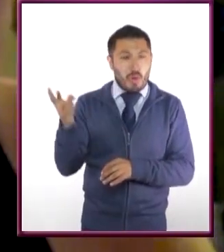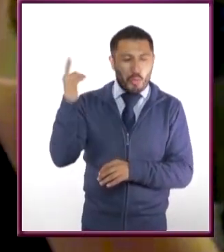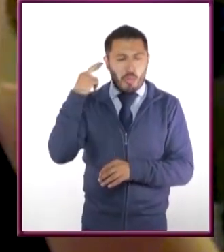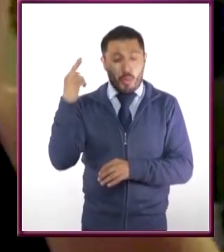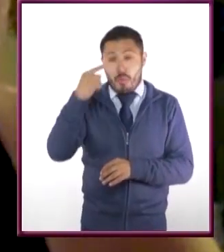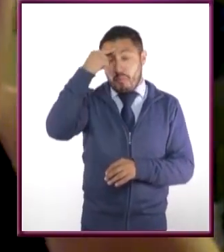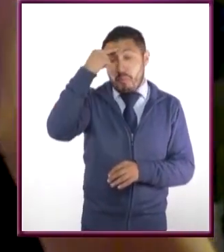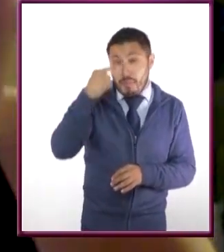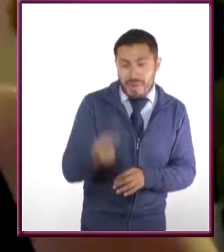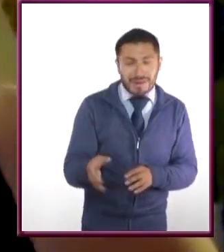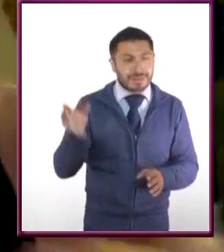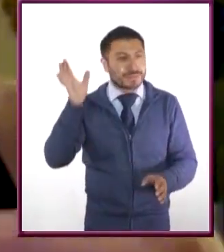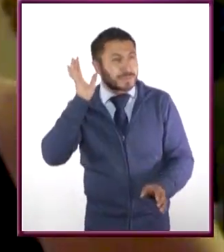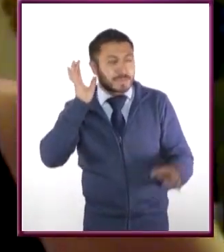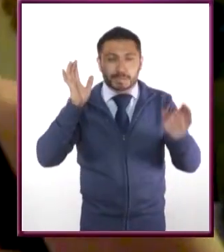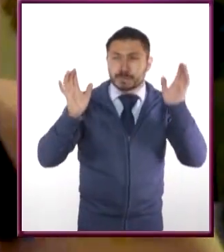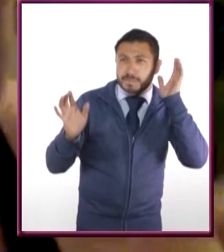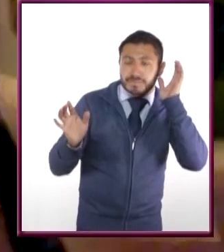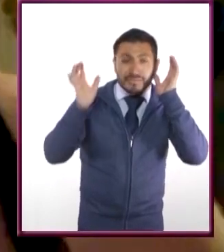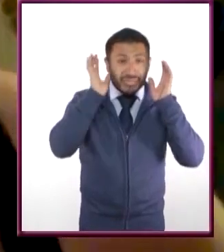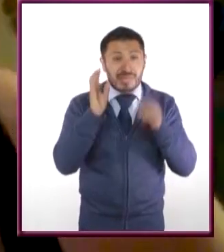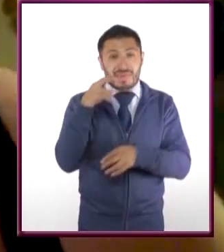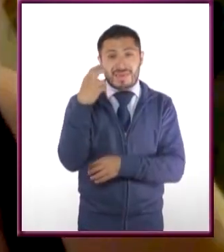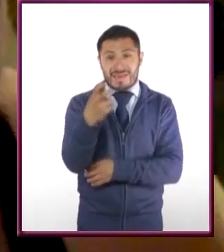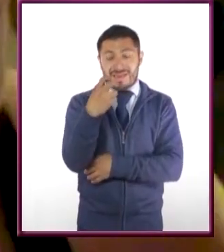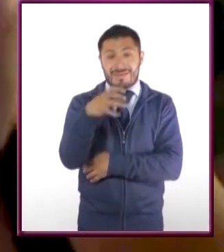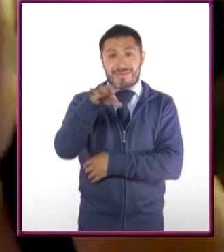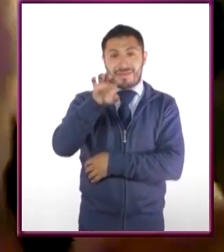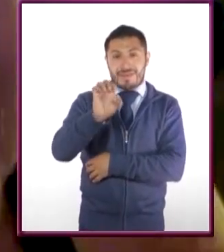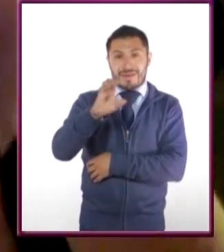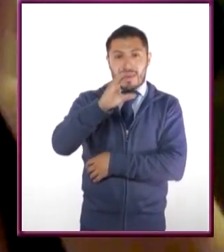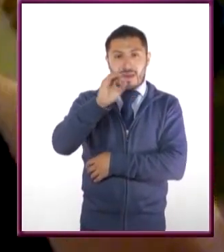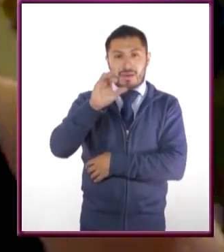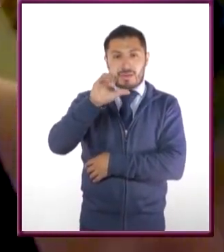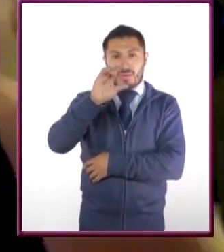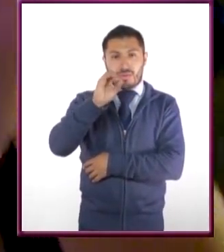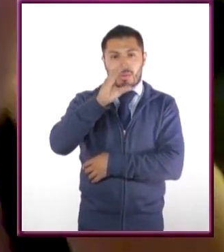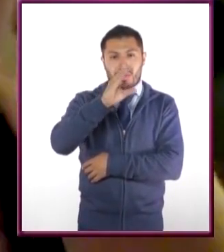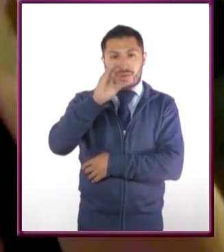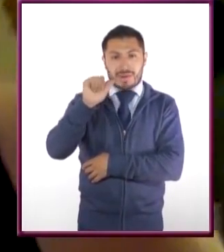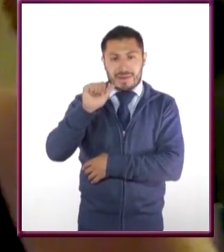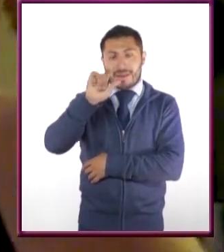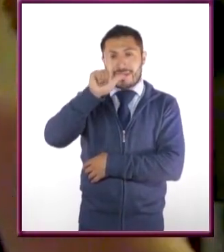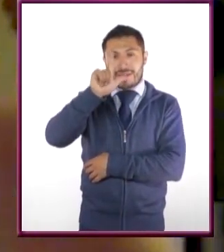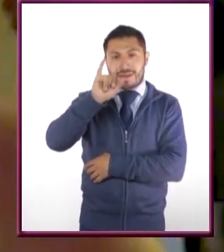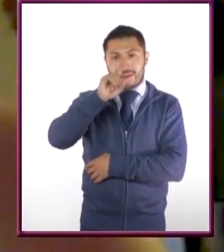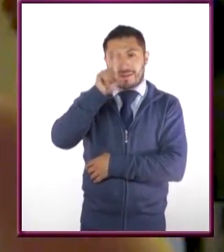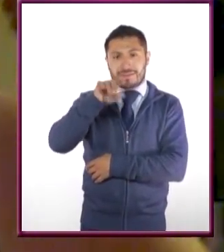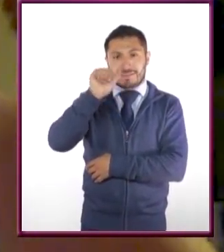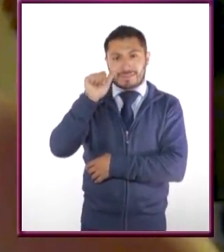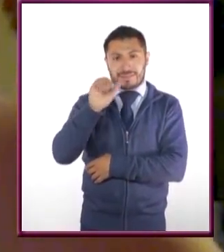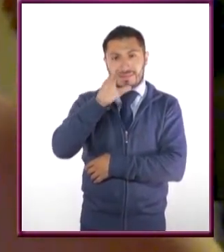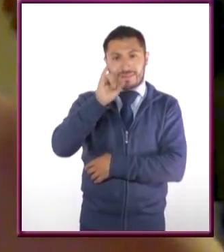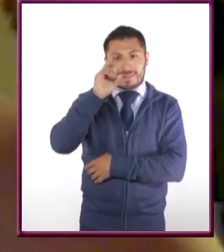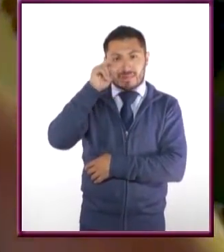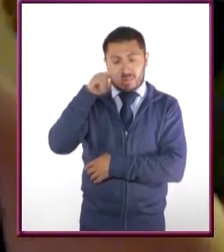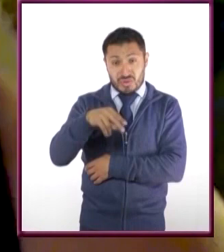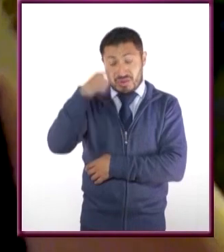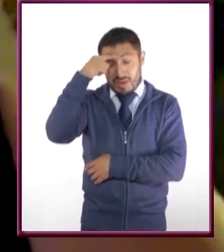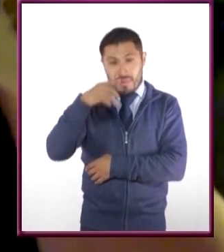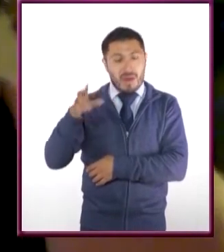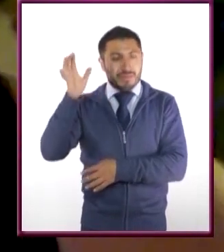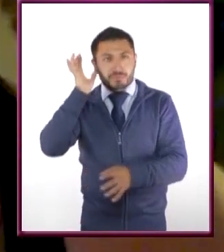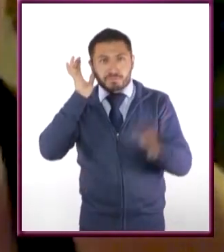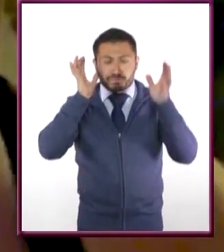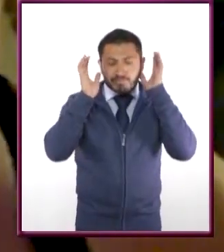sean, digamos, escuchados a través de las ondas del agua por otros